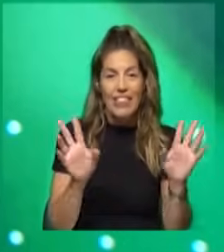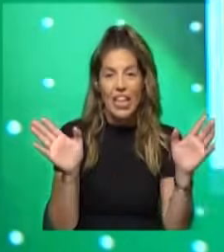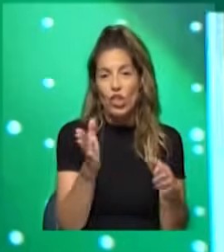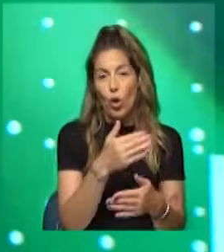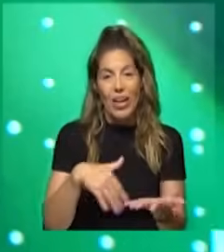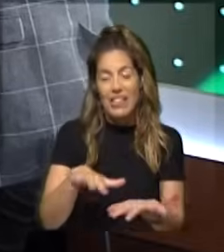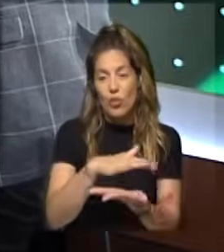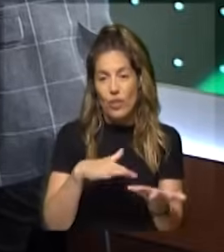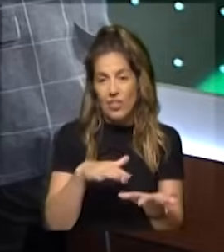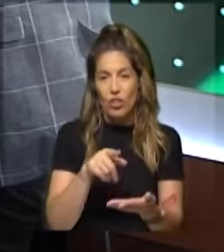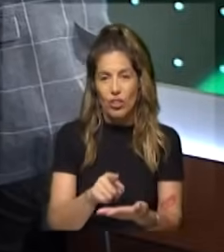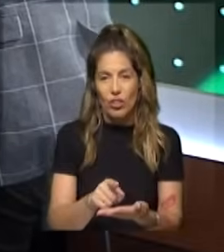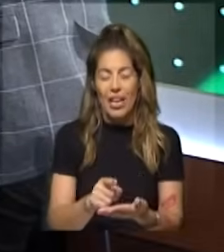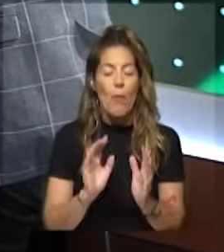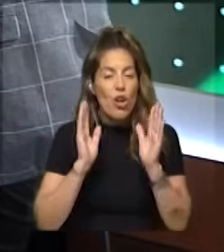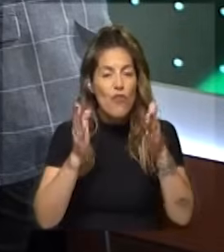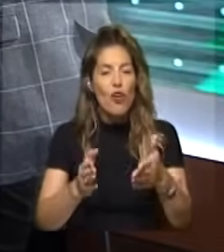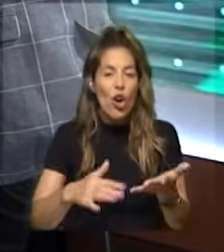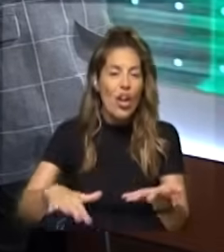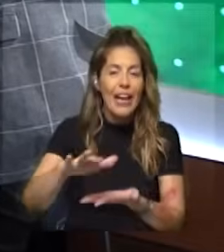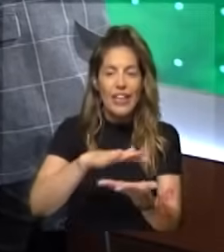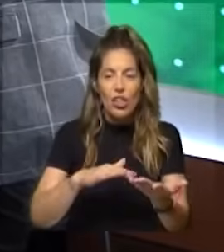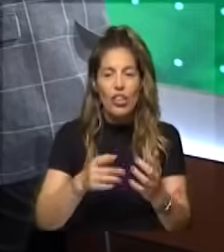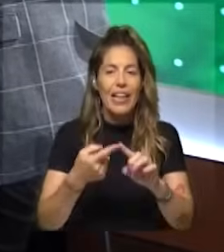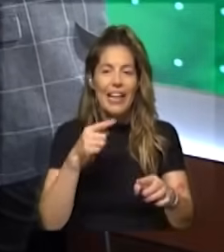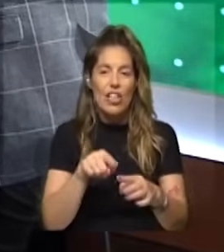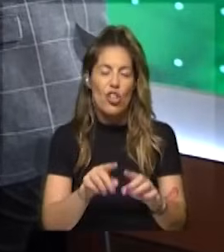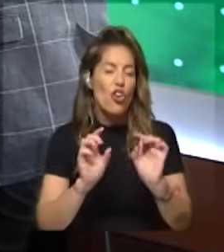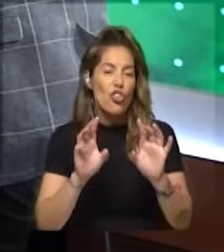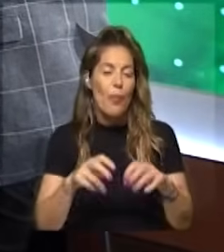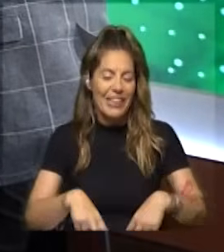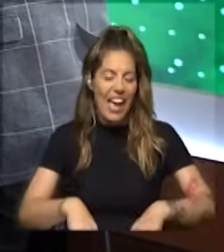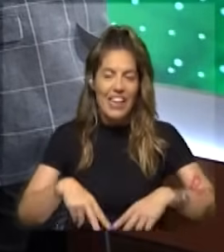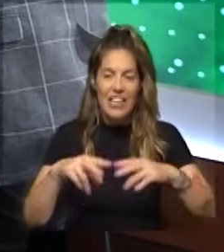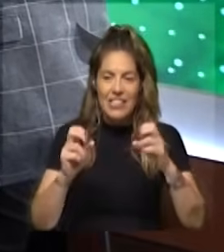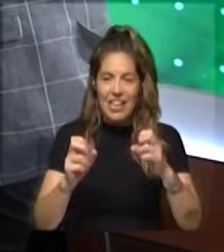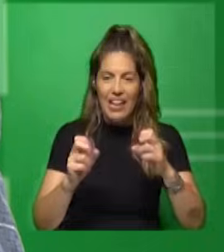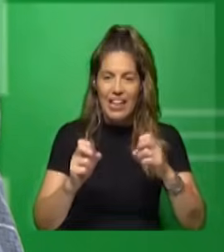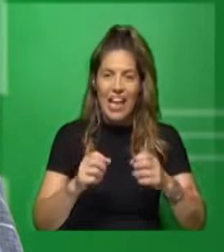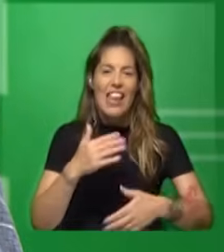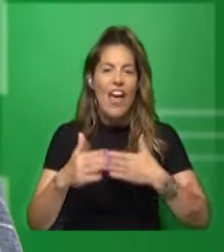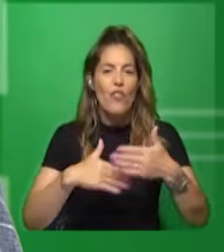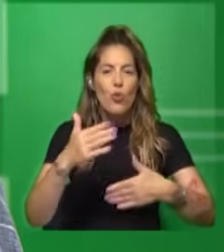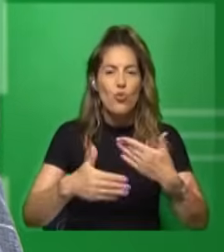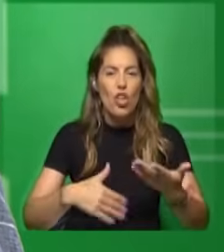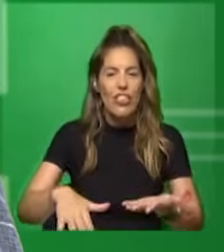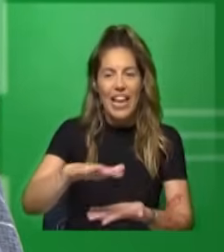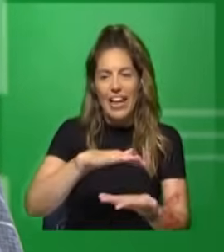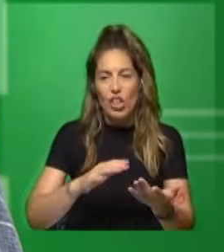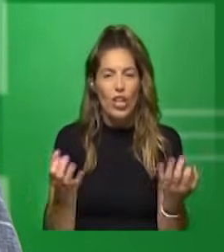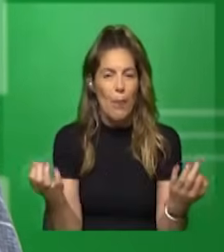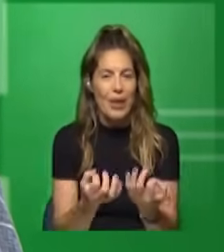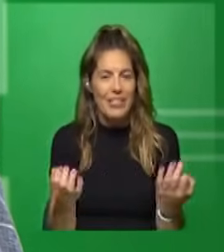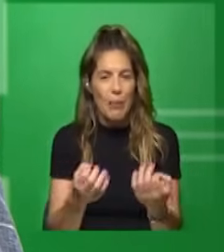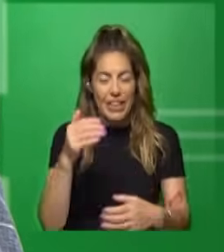ha pasado en el continente. Sí, y poner el foco en la región, Jano, tiene que ver no solo con analizar la evolución de la región y particularmente